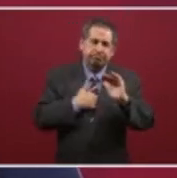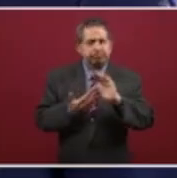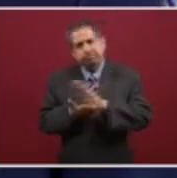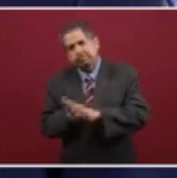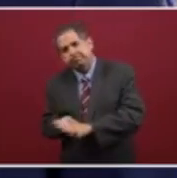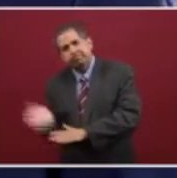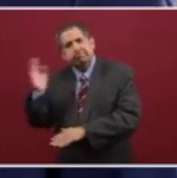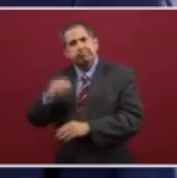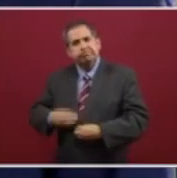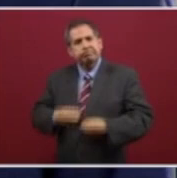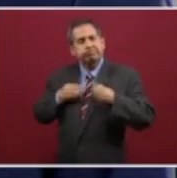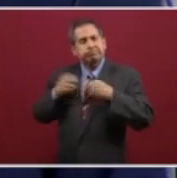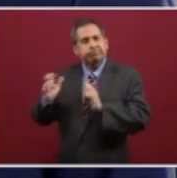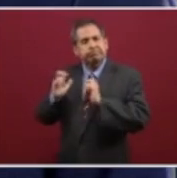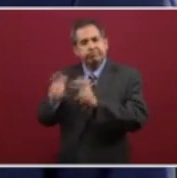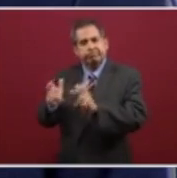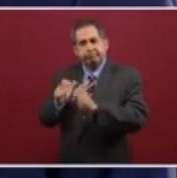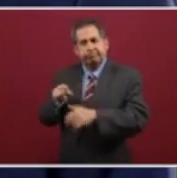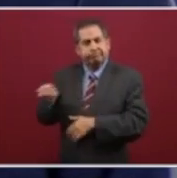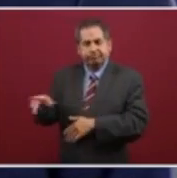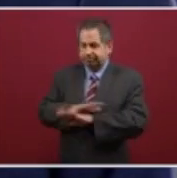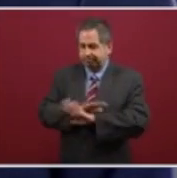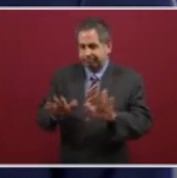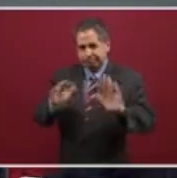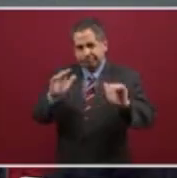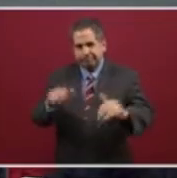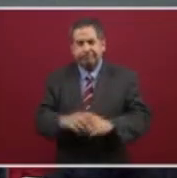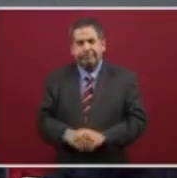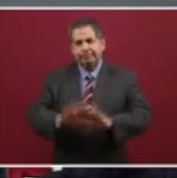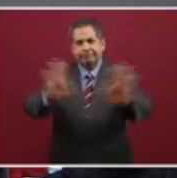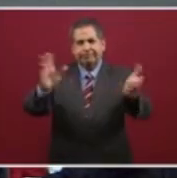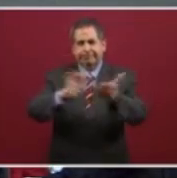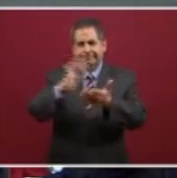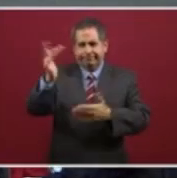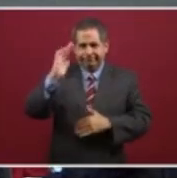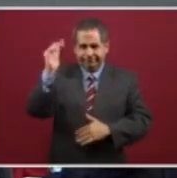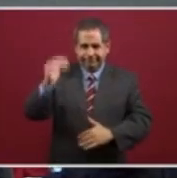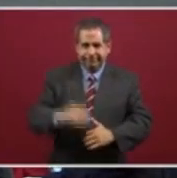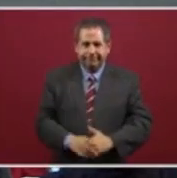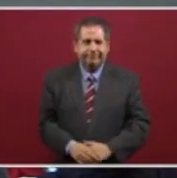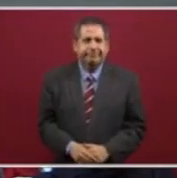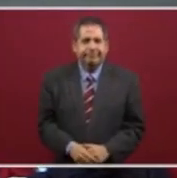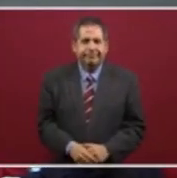Bueno, muchas gracias.